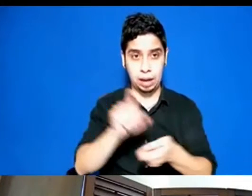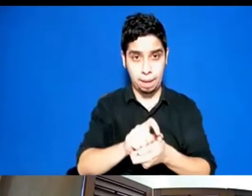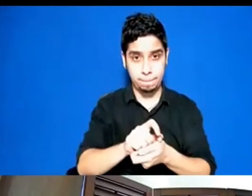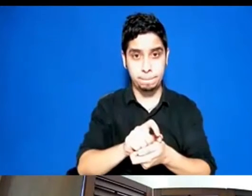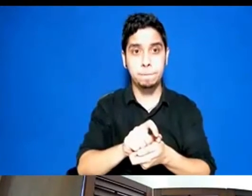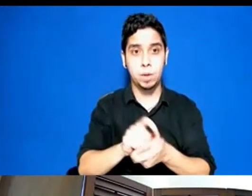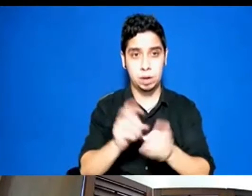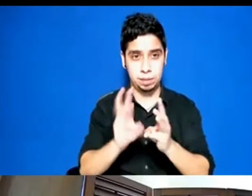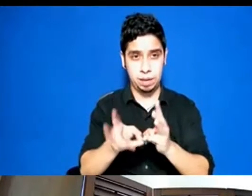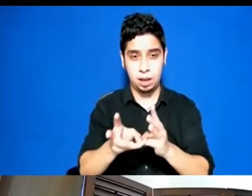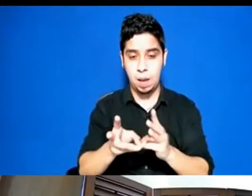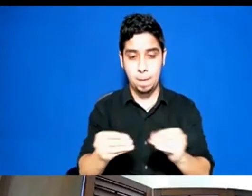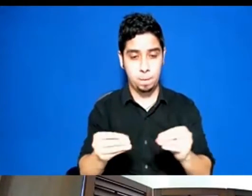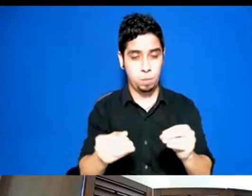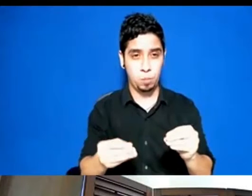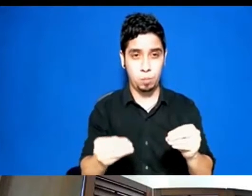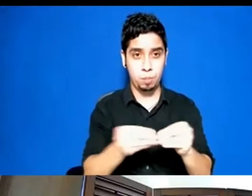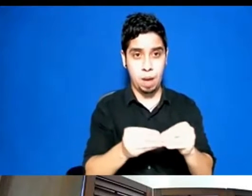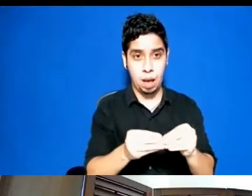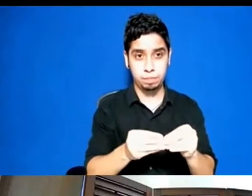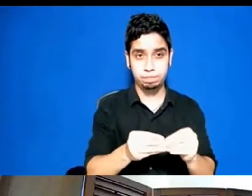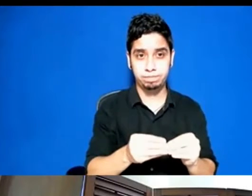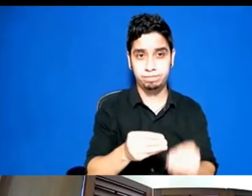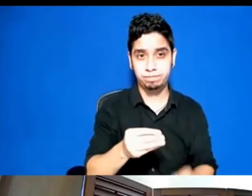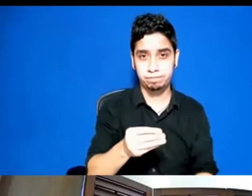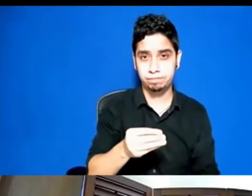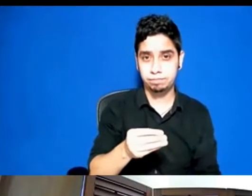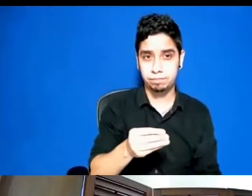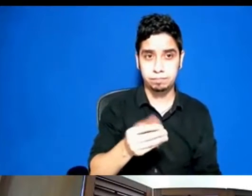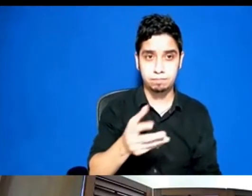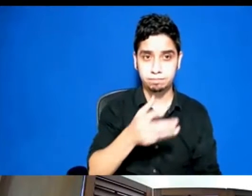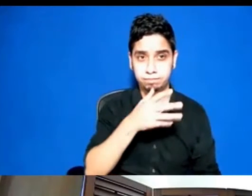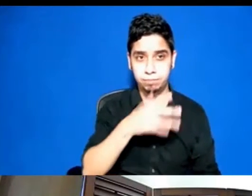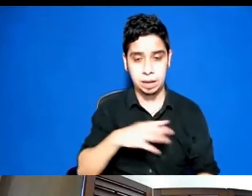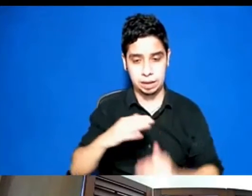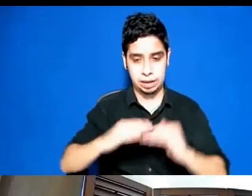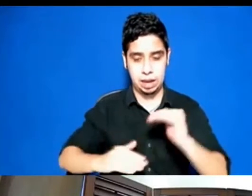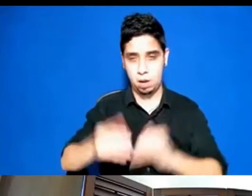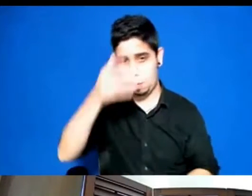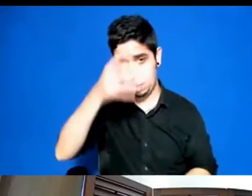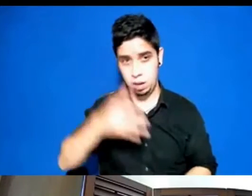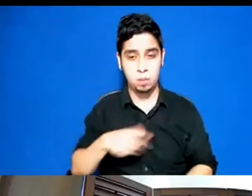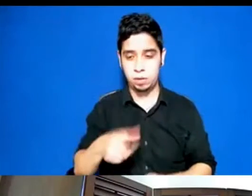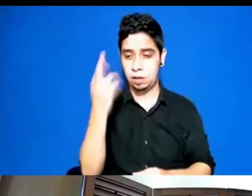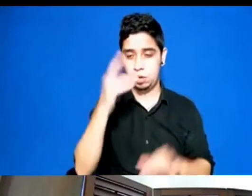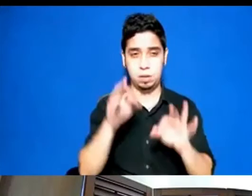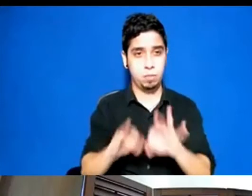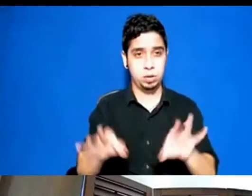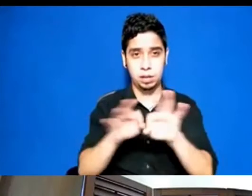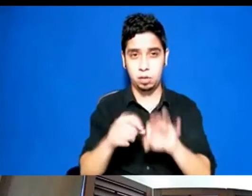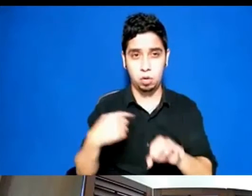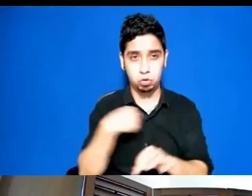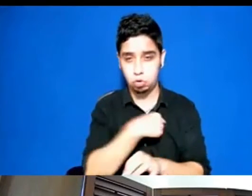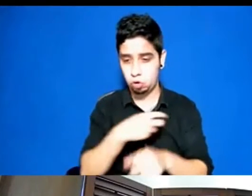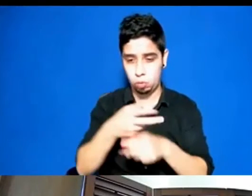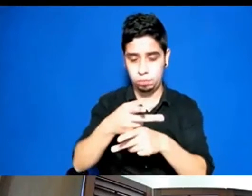Por eso es tan importante que todos estemos conscientes y protejamos estas especies. No,